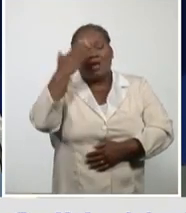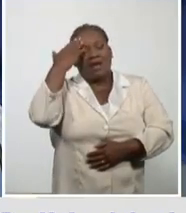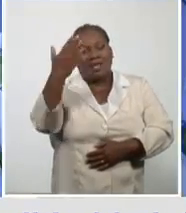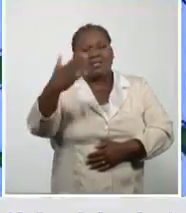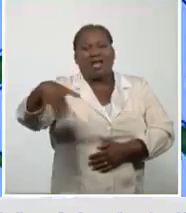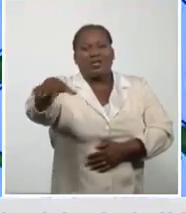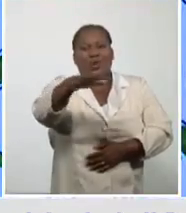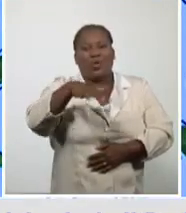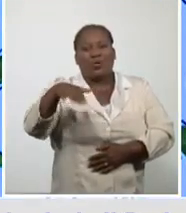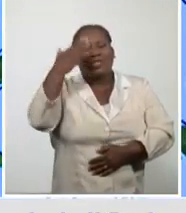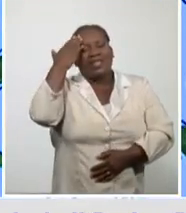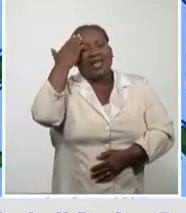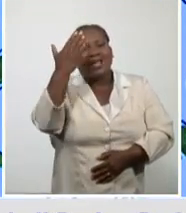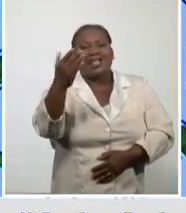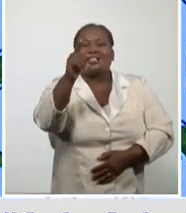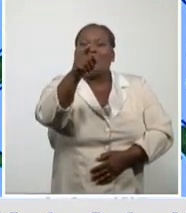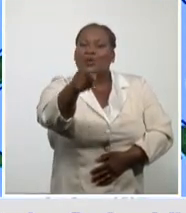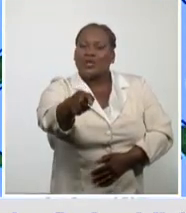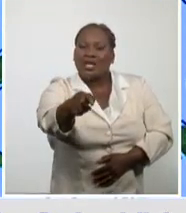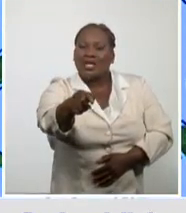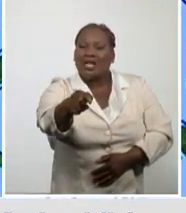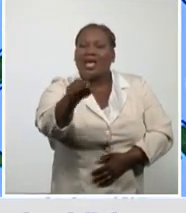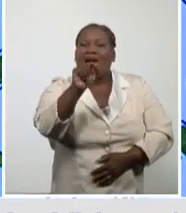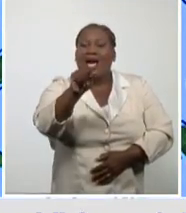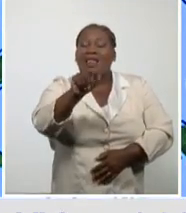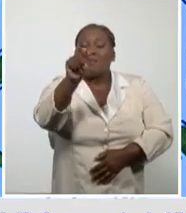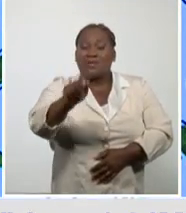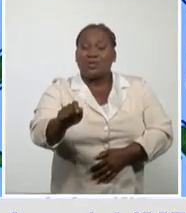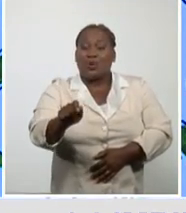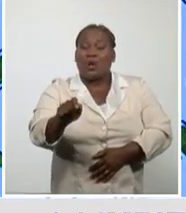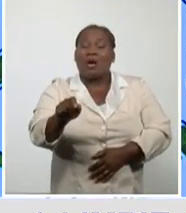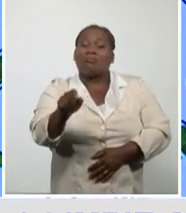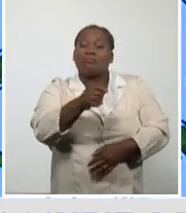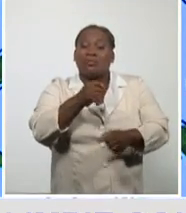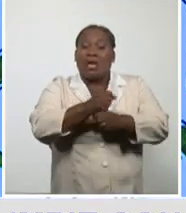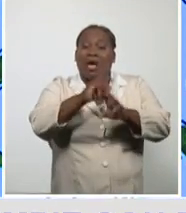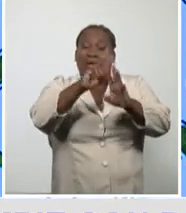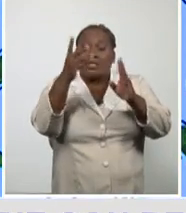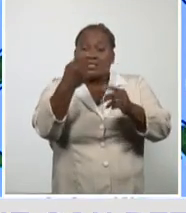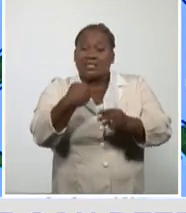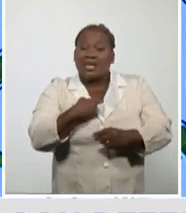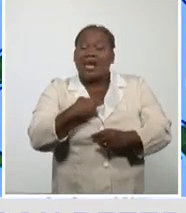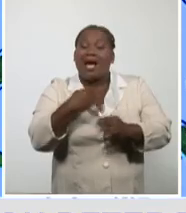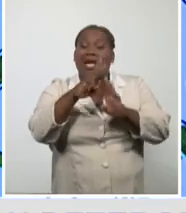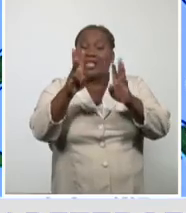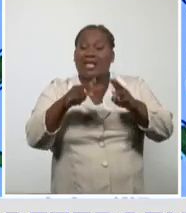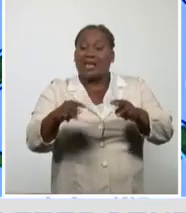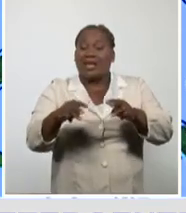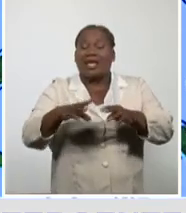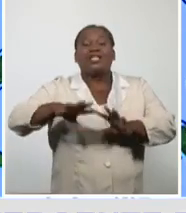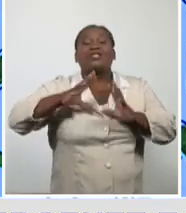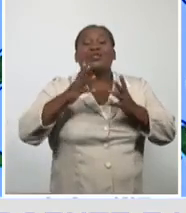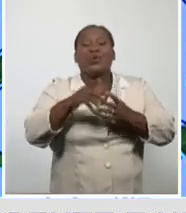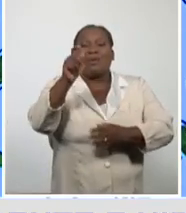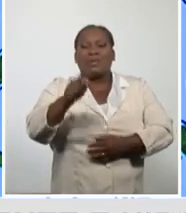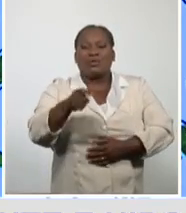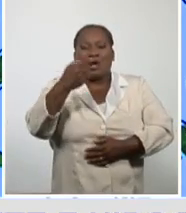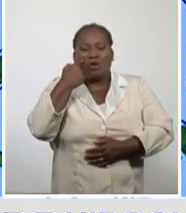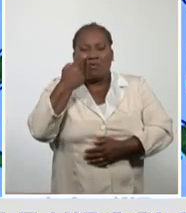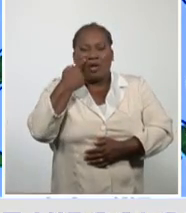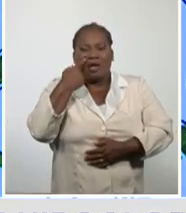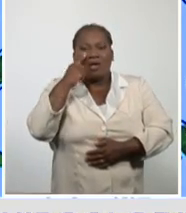El agradecimiento a usted, a los corresponsales, a todos los usuarios que nos hacen llegar sus preguntas y, por supuesto, a todos los que nos siguen. Nos vemos en la